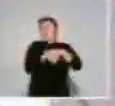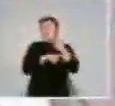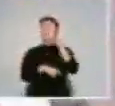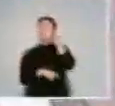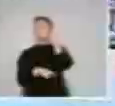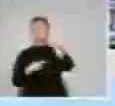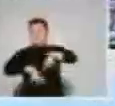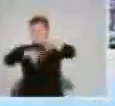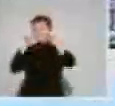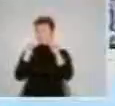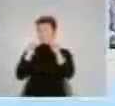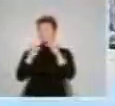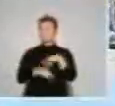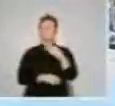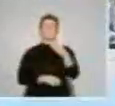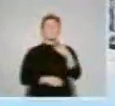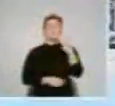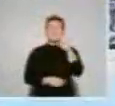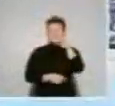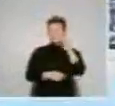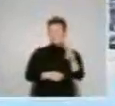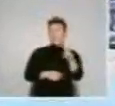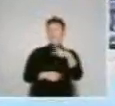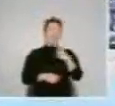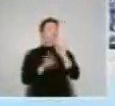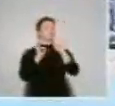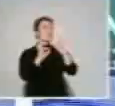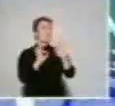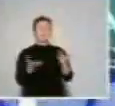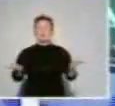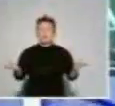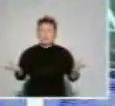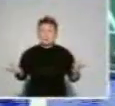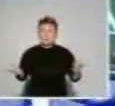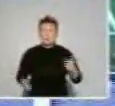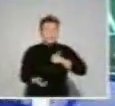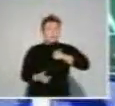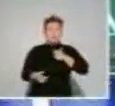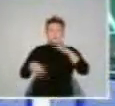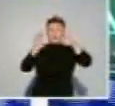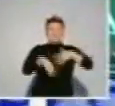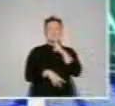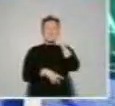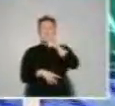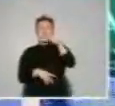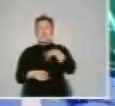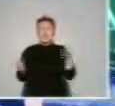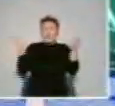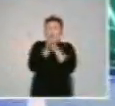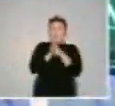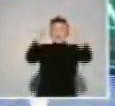Bean. Veo la seguridad. Es Hilario con Scotland